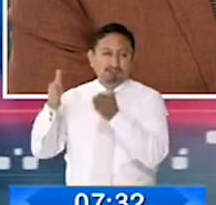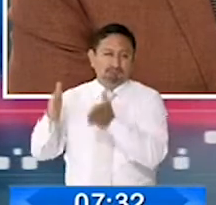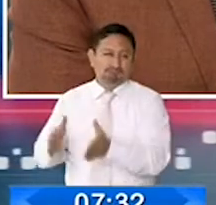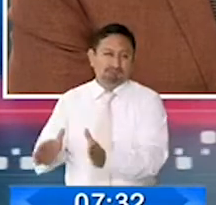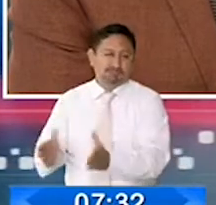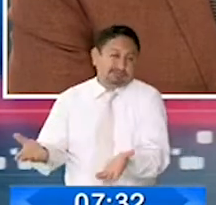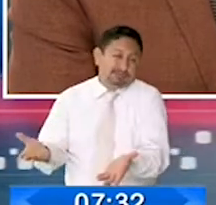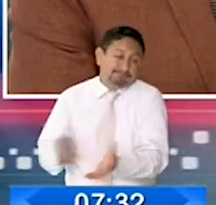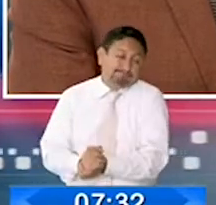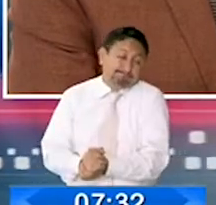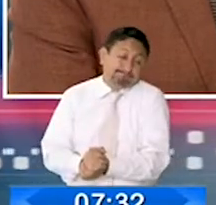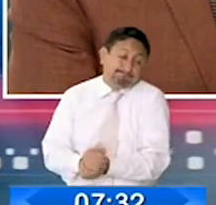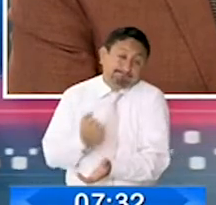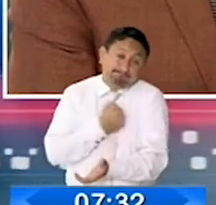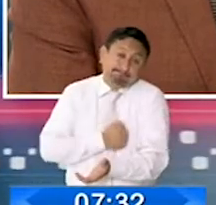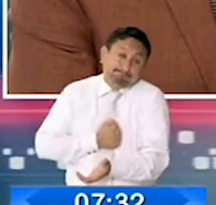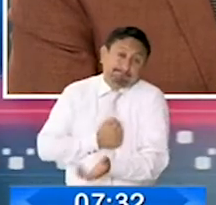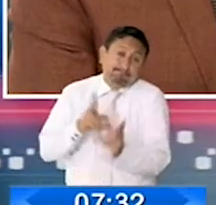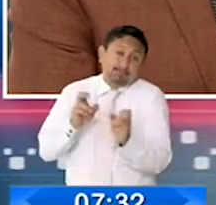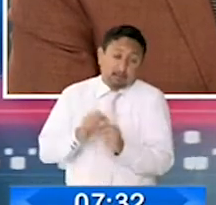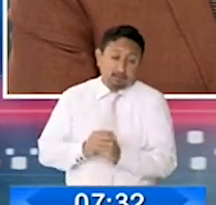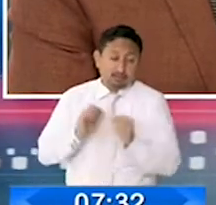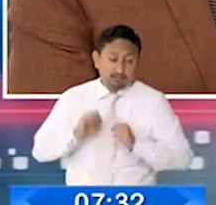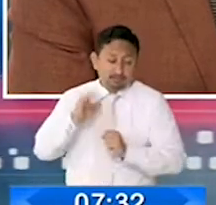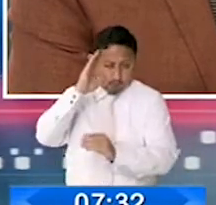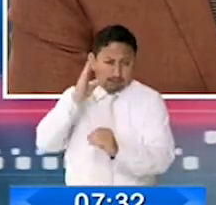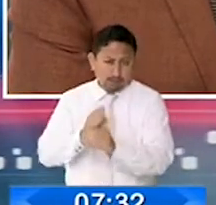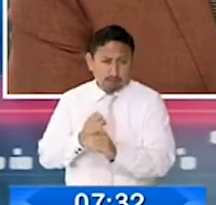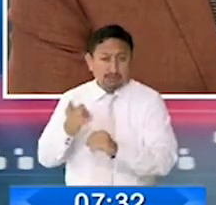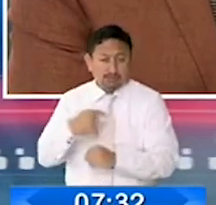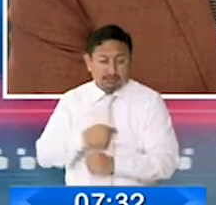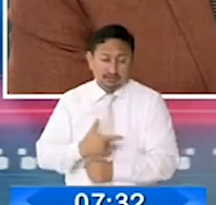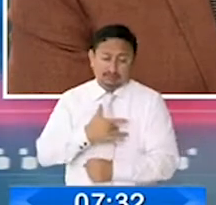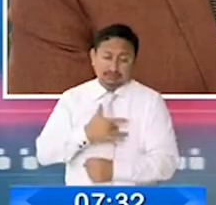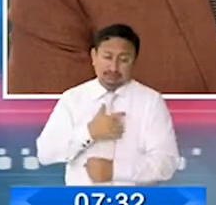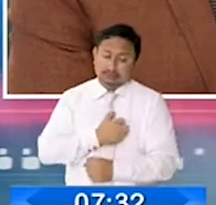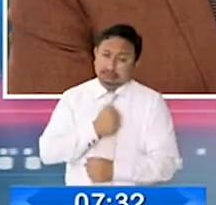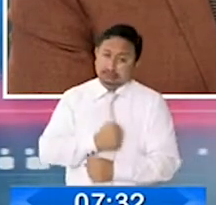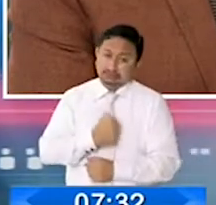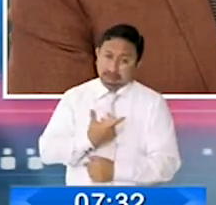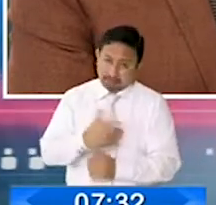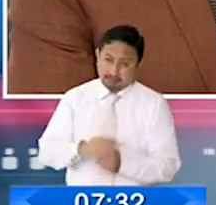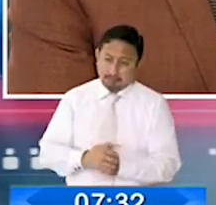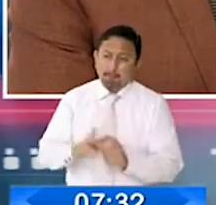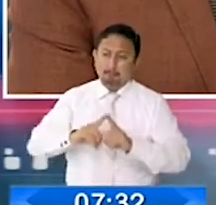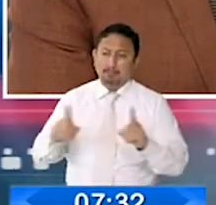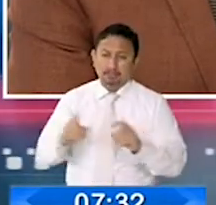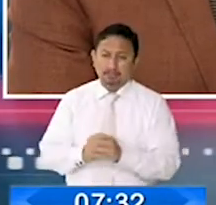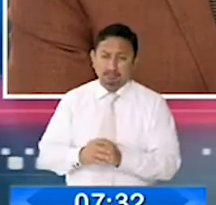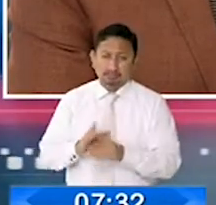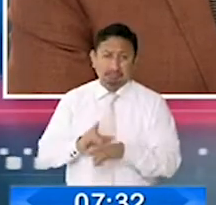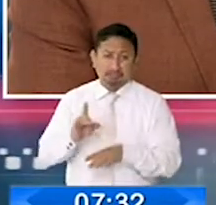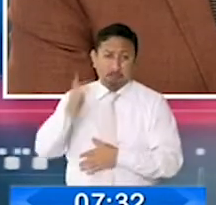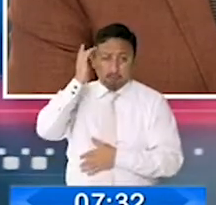penosamente. Correcto. Lo decimos de forma crítica, incluso con indignación, pero tiene que ir más allá de